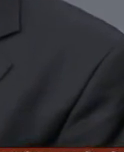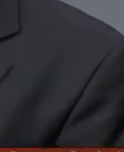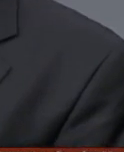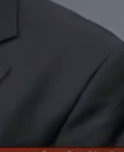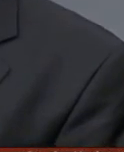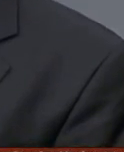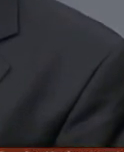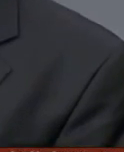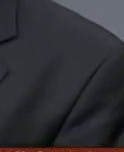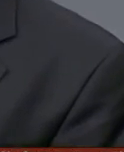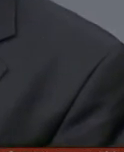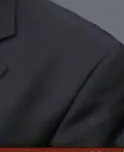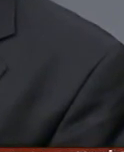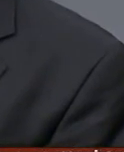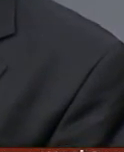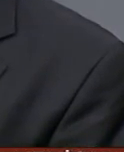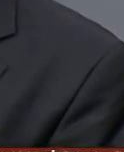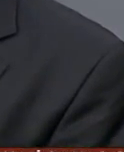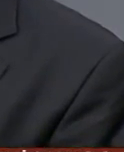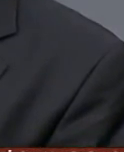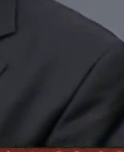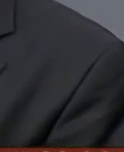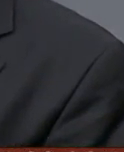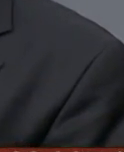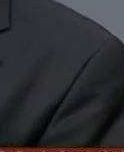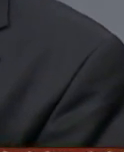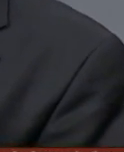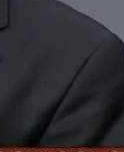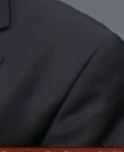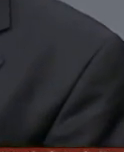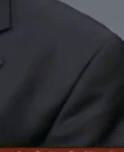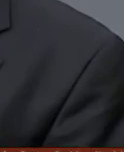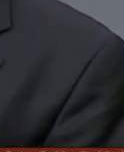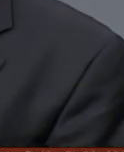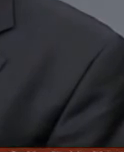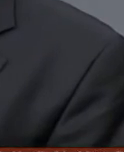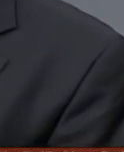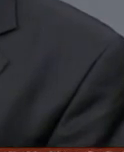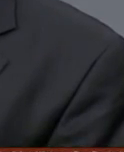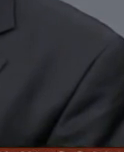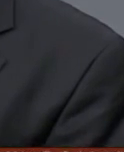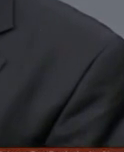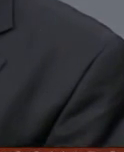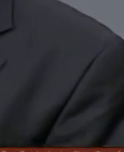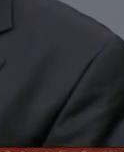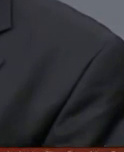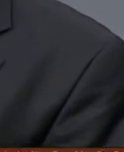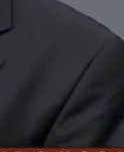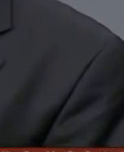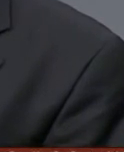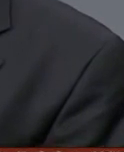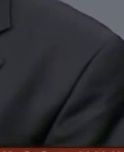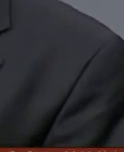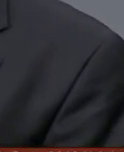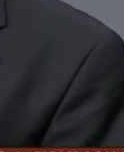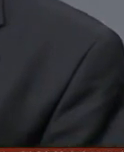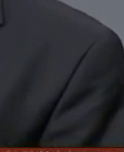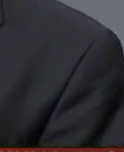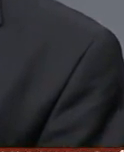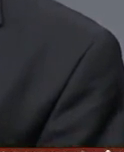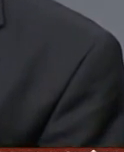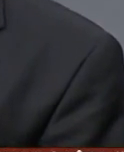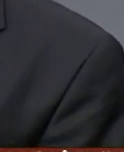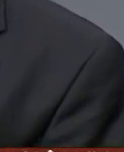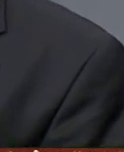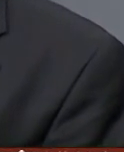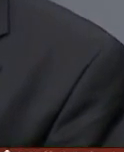determinado, incluso ampliado a lo que originalmente el grupo de expertos había solicitado,